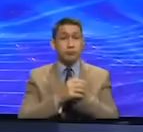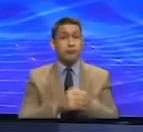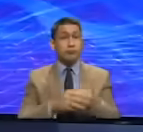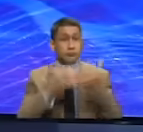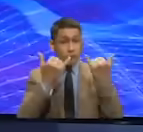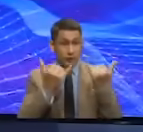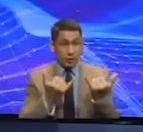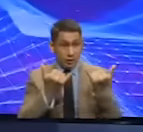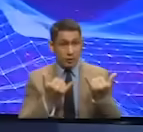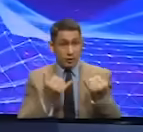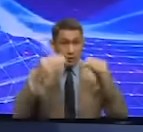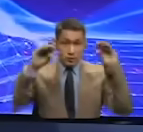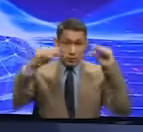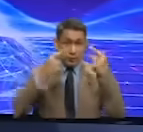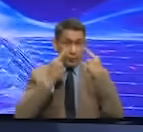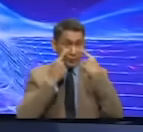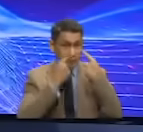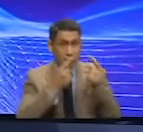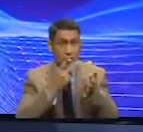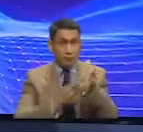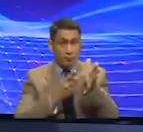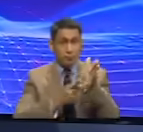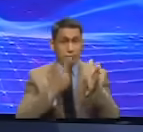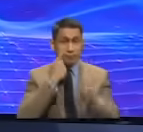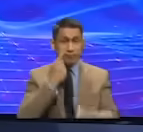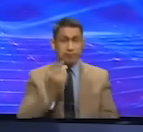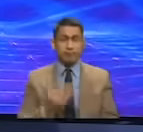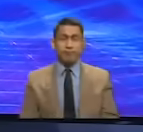por cámaras de seguridad.